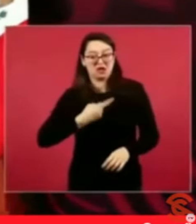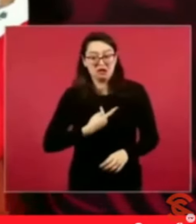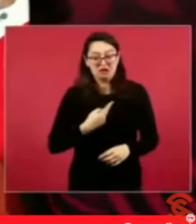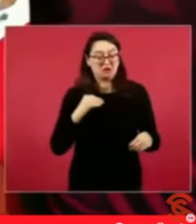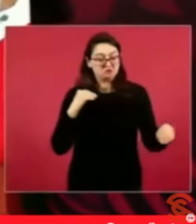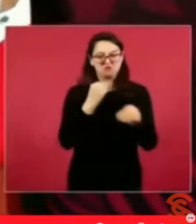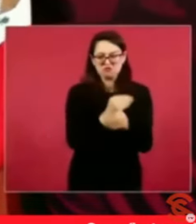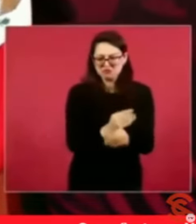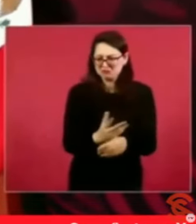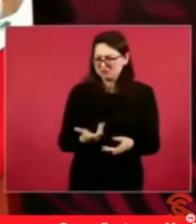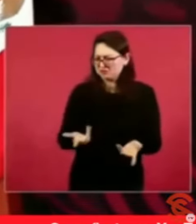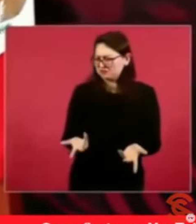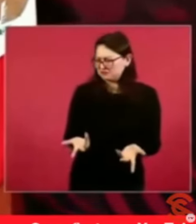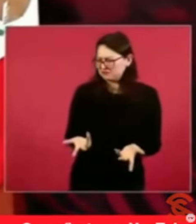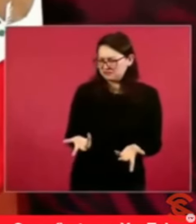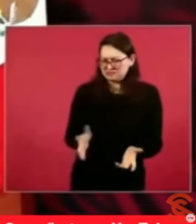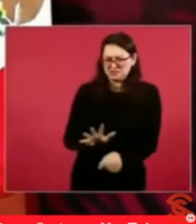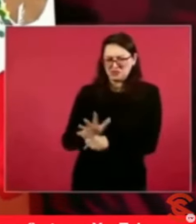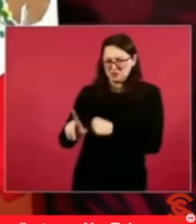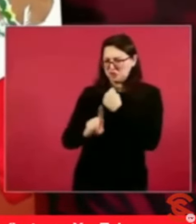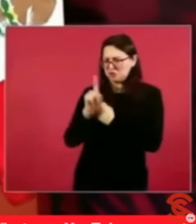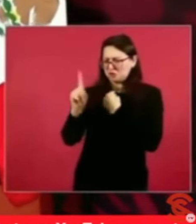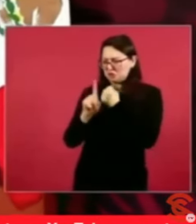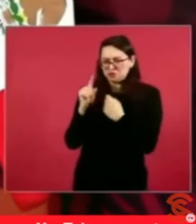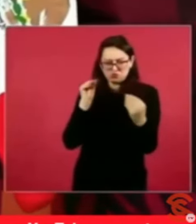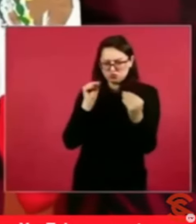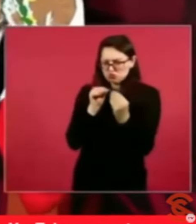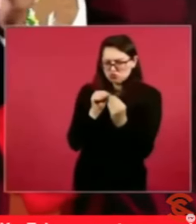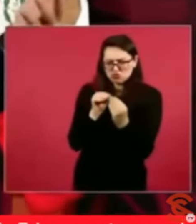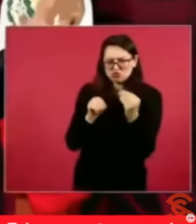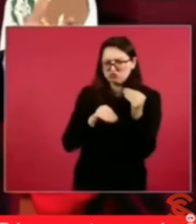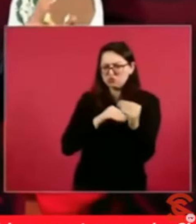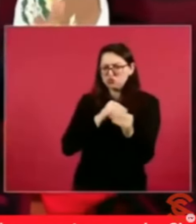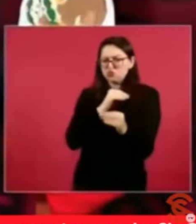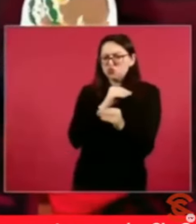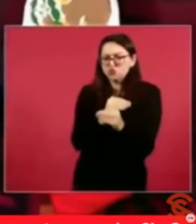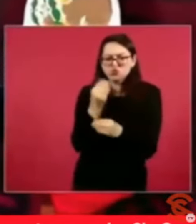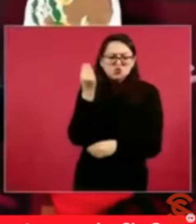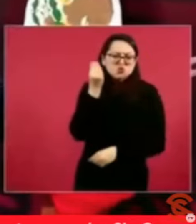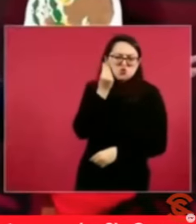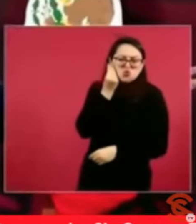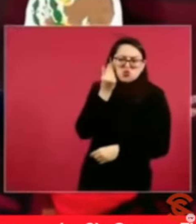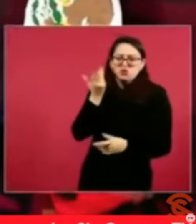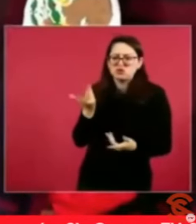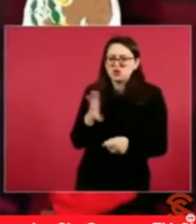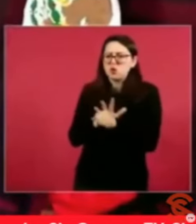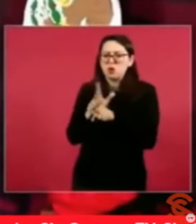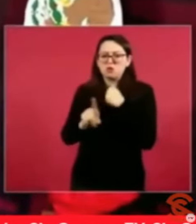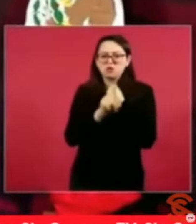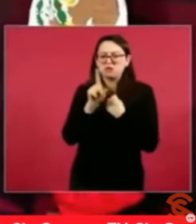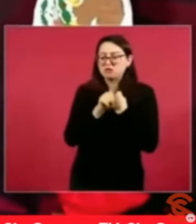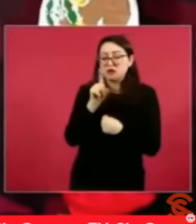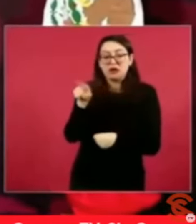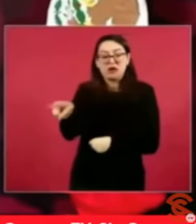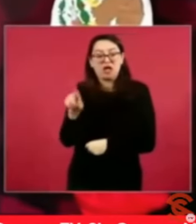sexual un beso en mejill el señor López